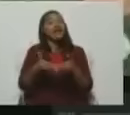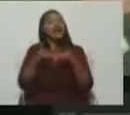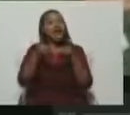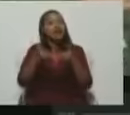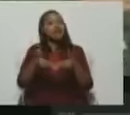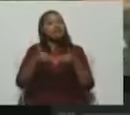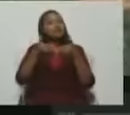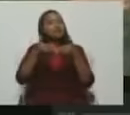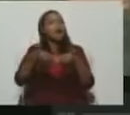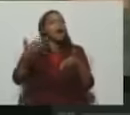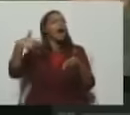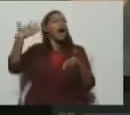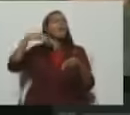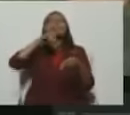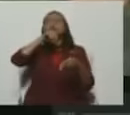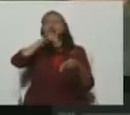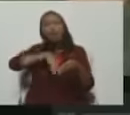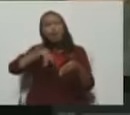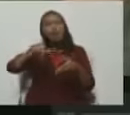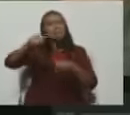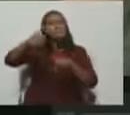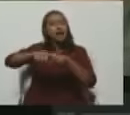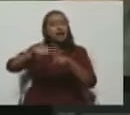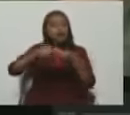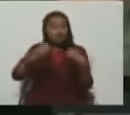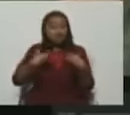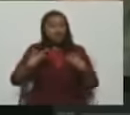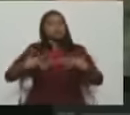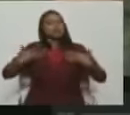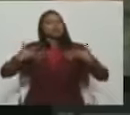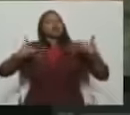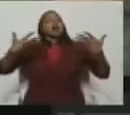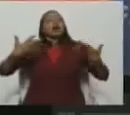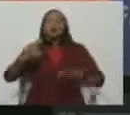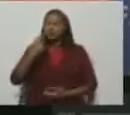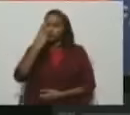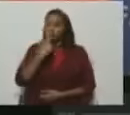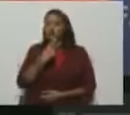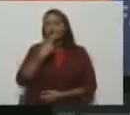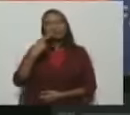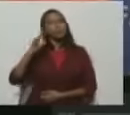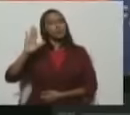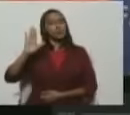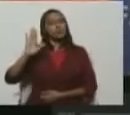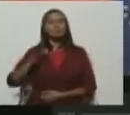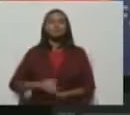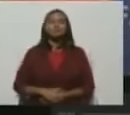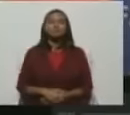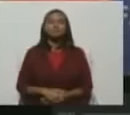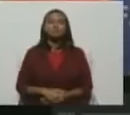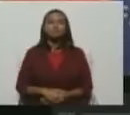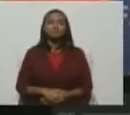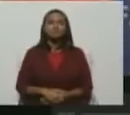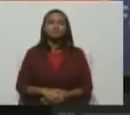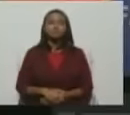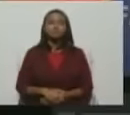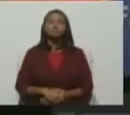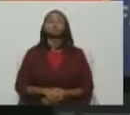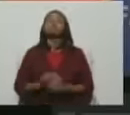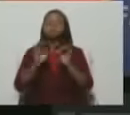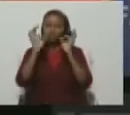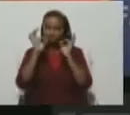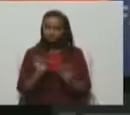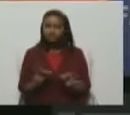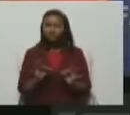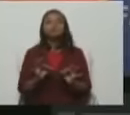nos anima, nos compromete y nos entusiasma. Así que está prácticamente